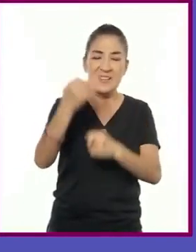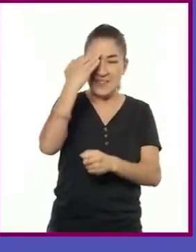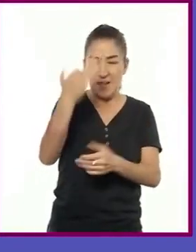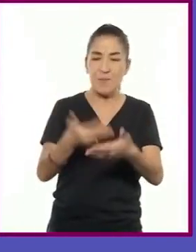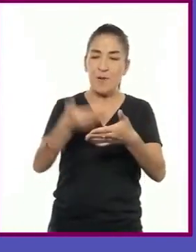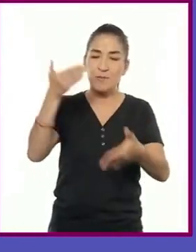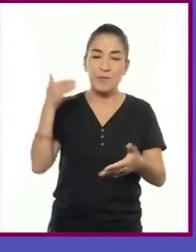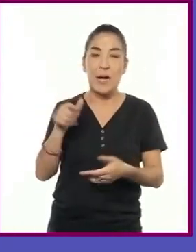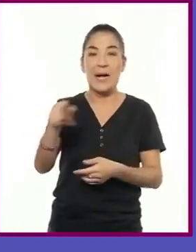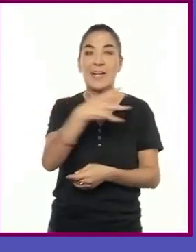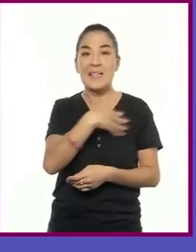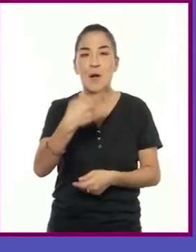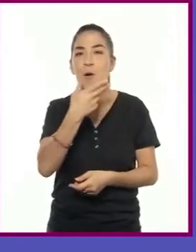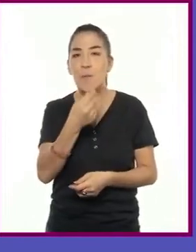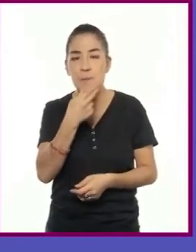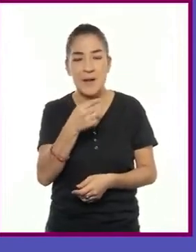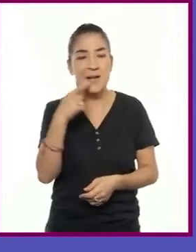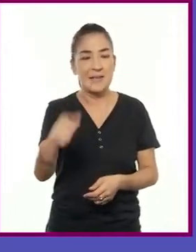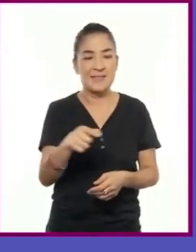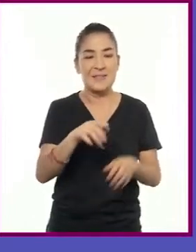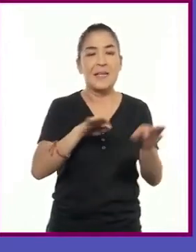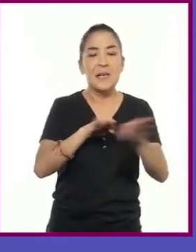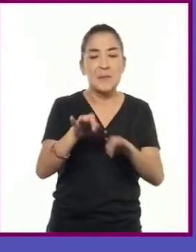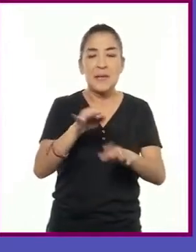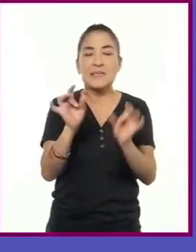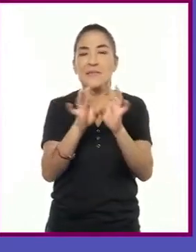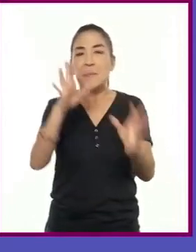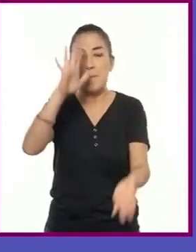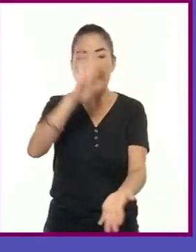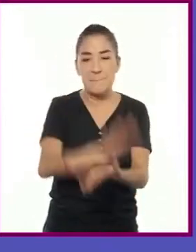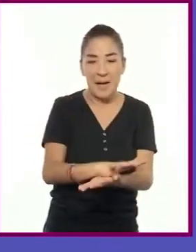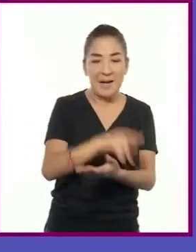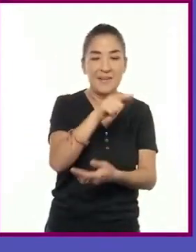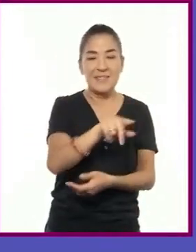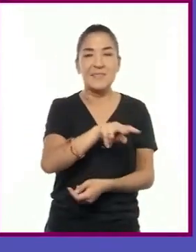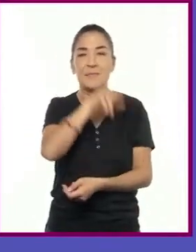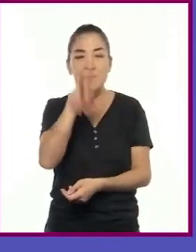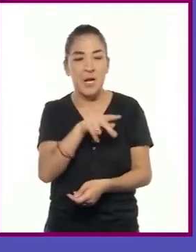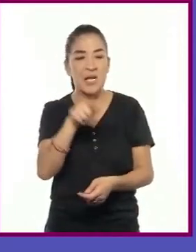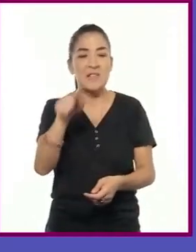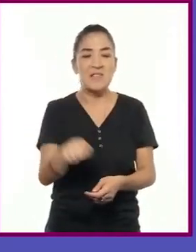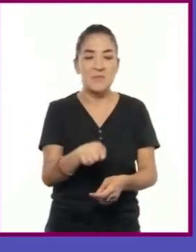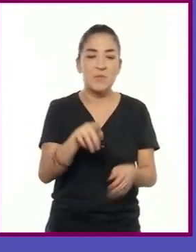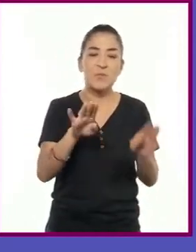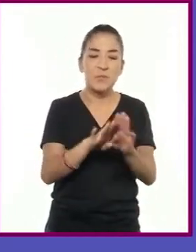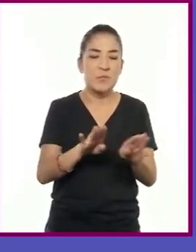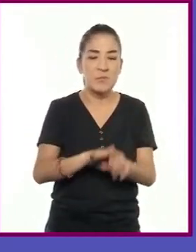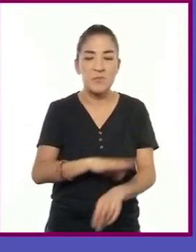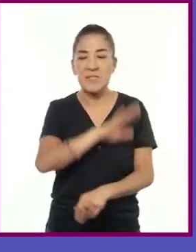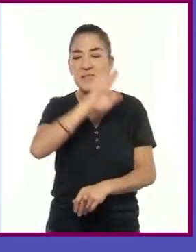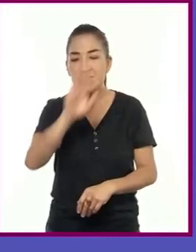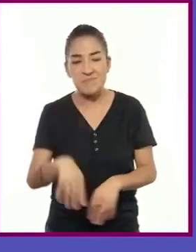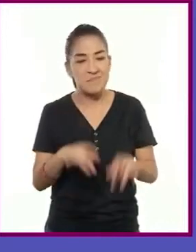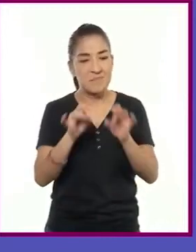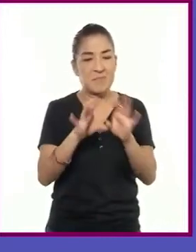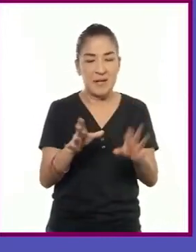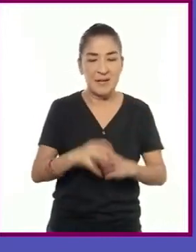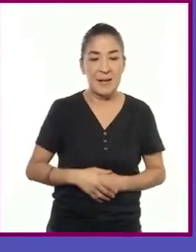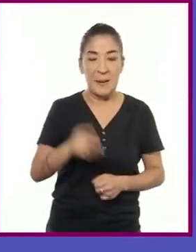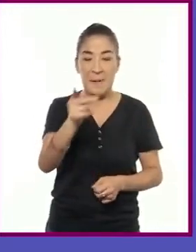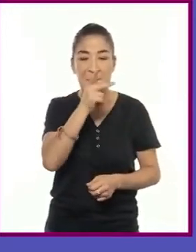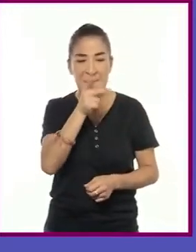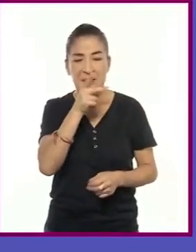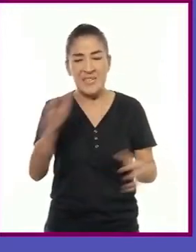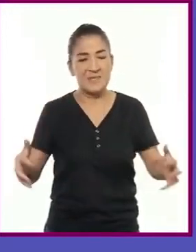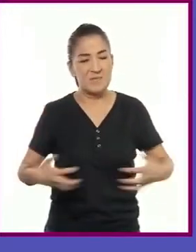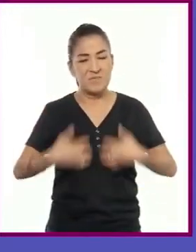serpiente, quien se giró de repente mordiéndole, de tal modo que murió. El padre estaba muy enojado y le cortó